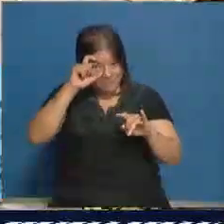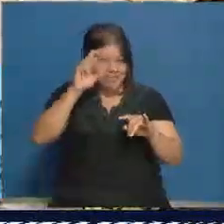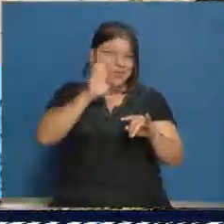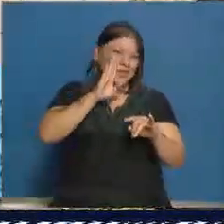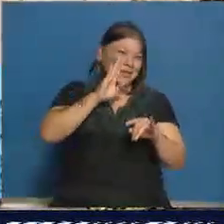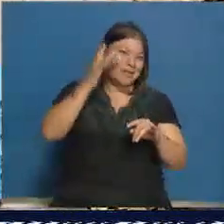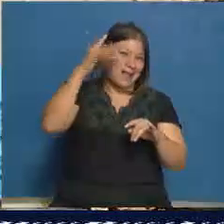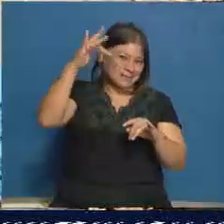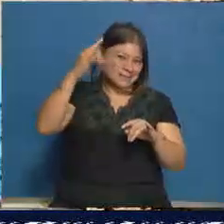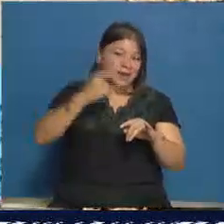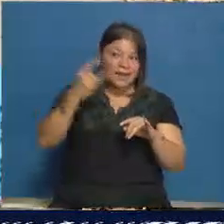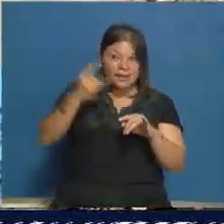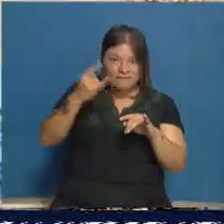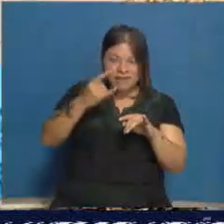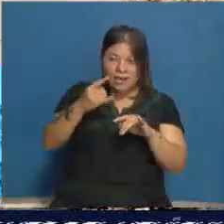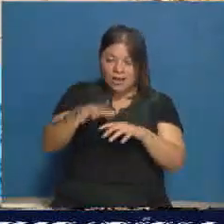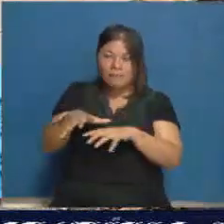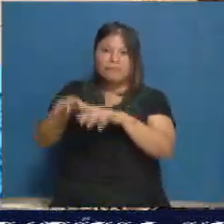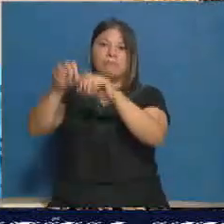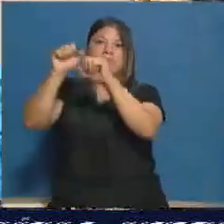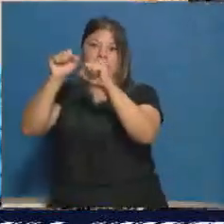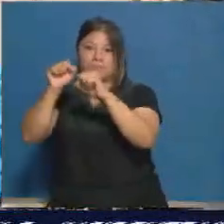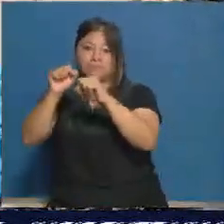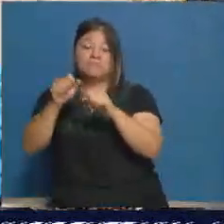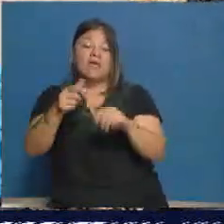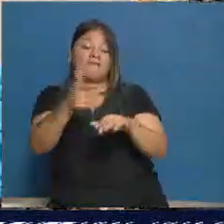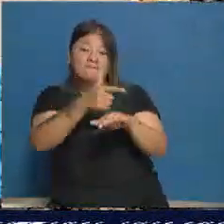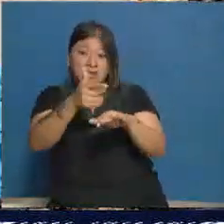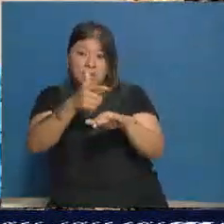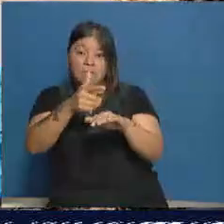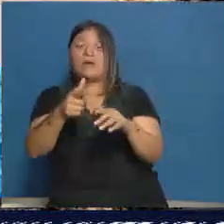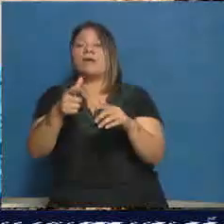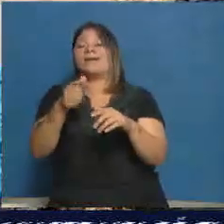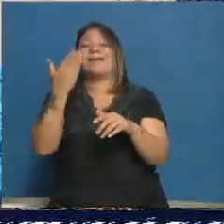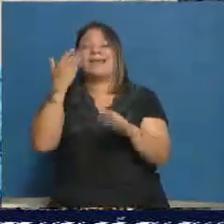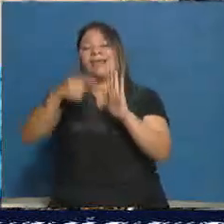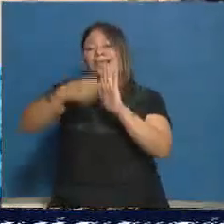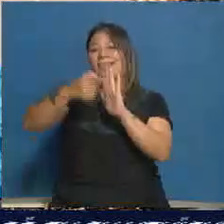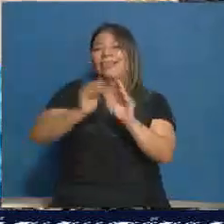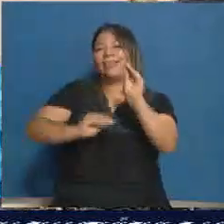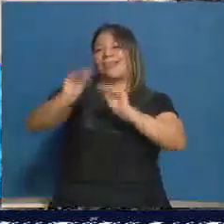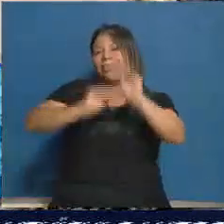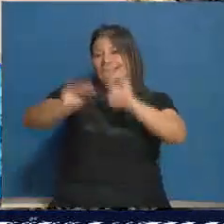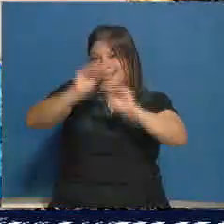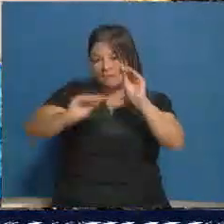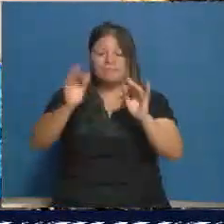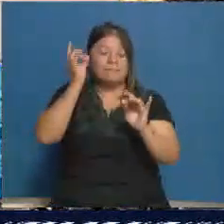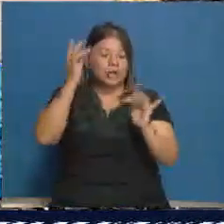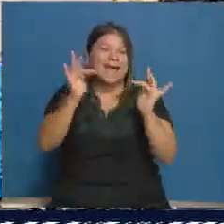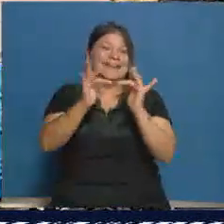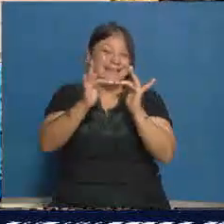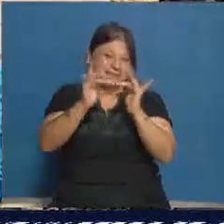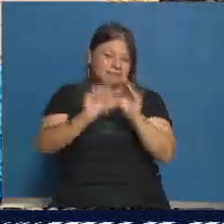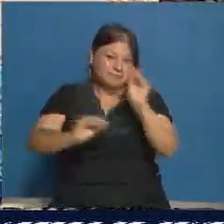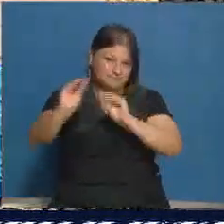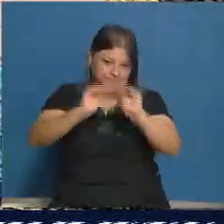y de grabarlos para subir el material a las redes sociales e internet. Los arrestos y los